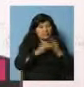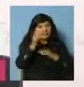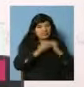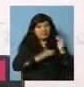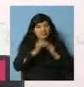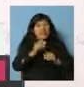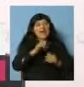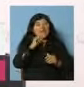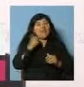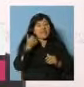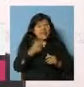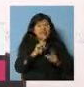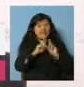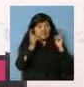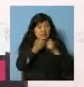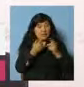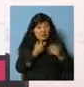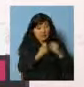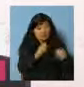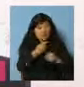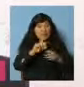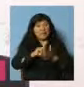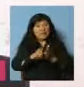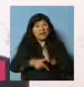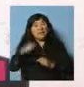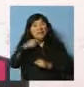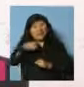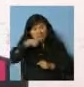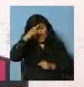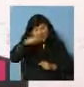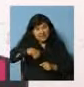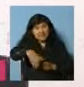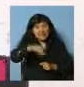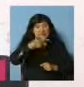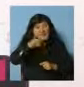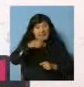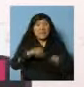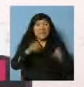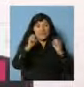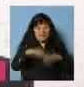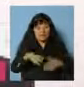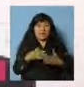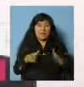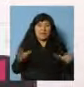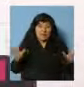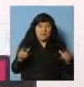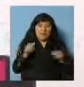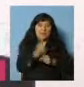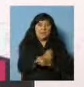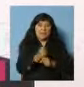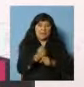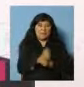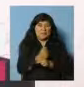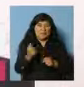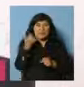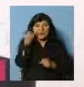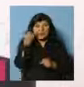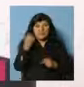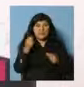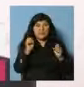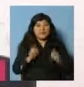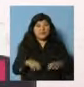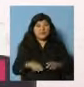que ahora en el mes de septiembre vamos a habilitar, cumplimos todos los requisitos que justamente venimos